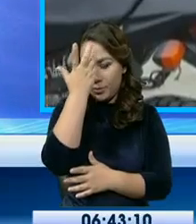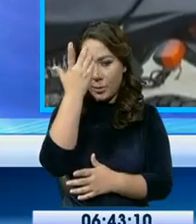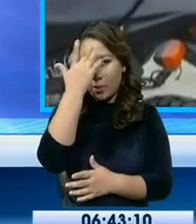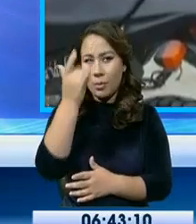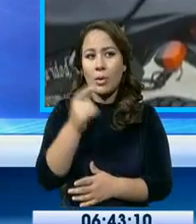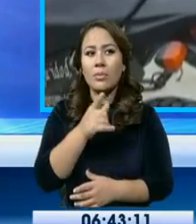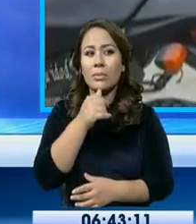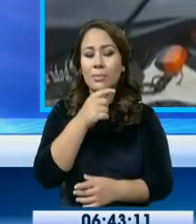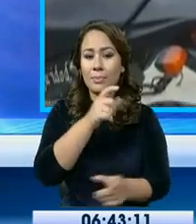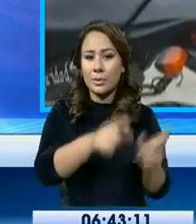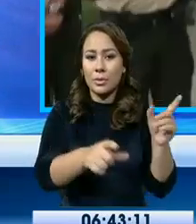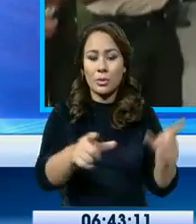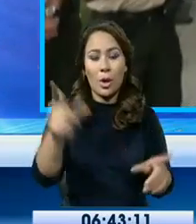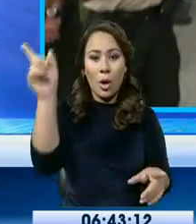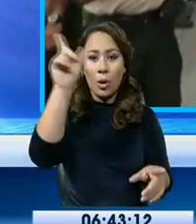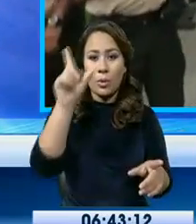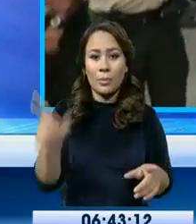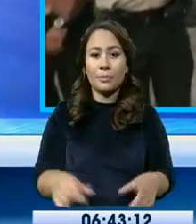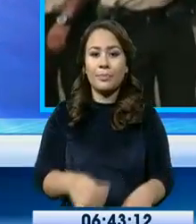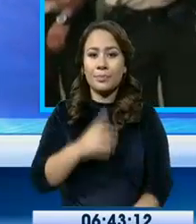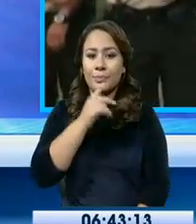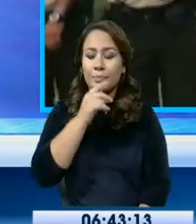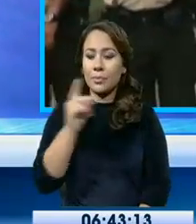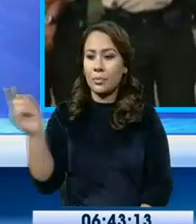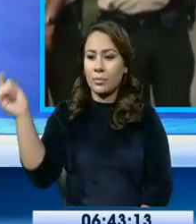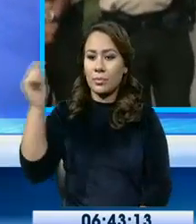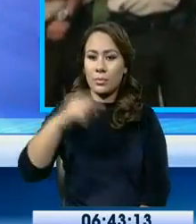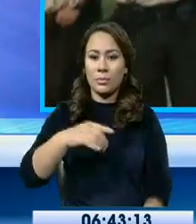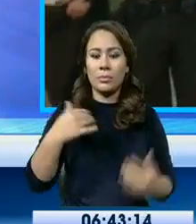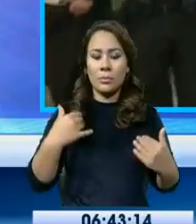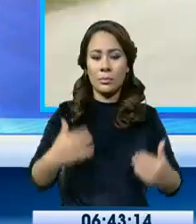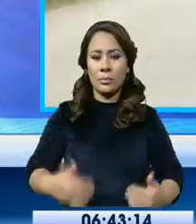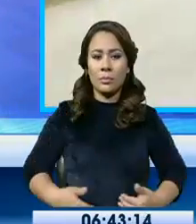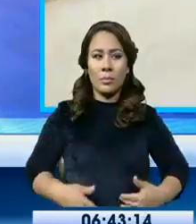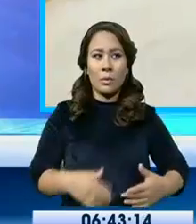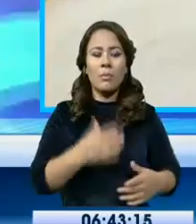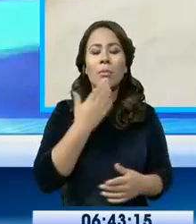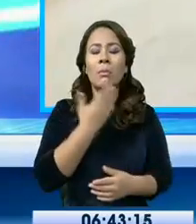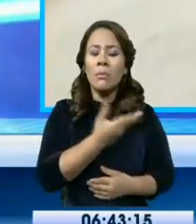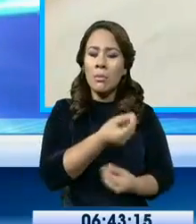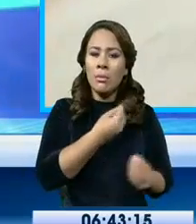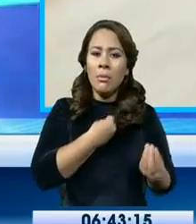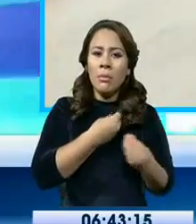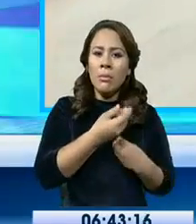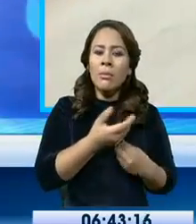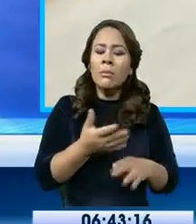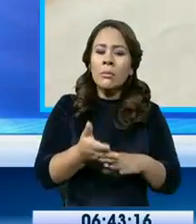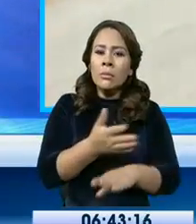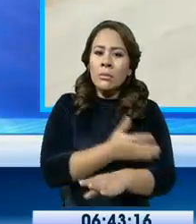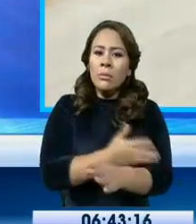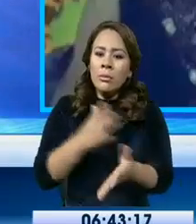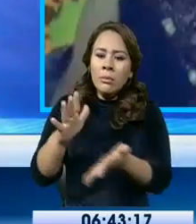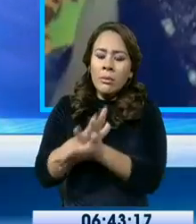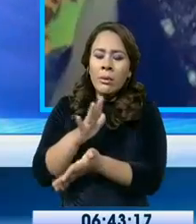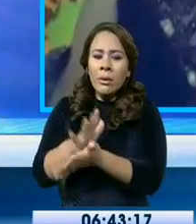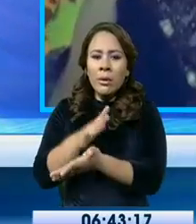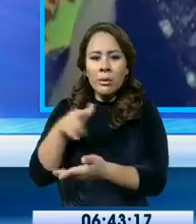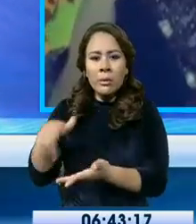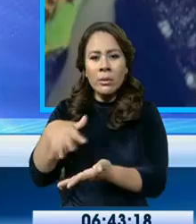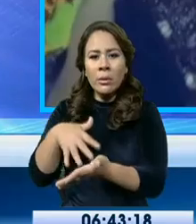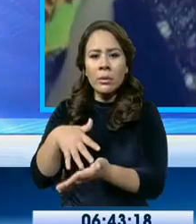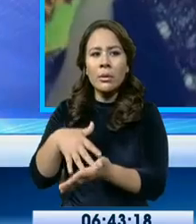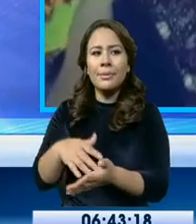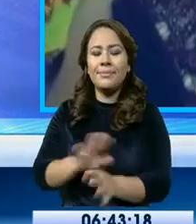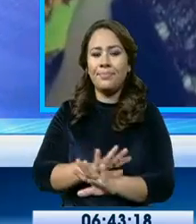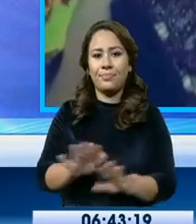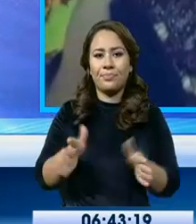nativos de Loja por conocer la llegada de los restos, donde incluso, como bien nos reportabas, en la escuela donde ella estudió, pues se ha